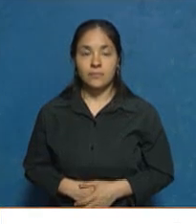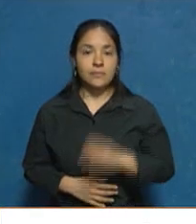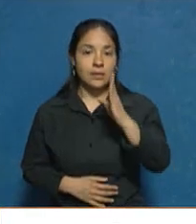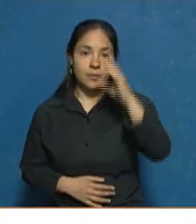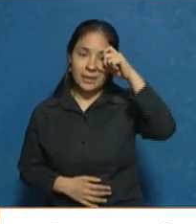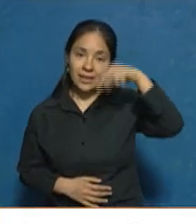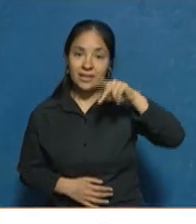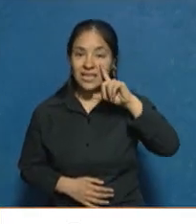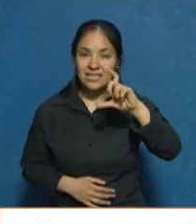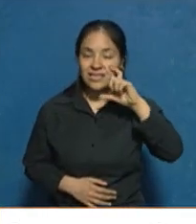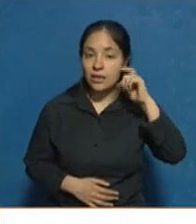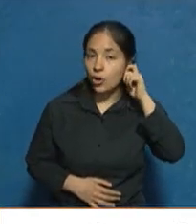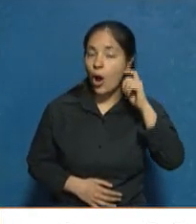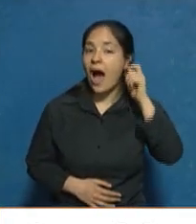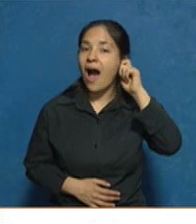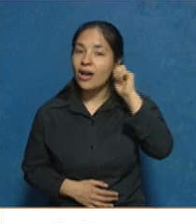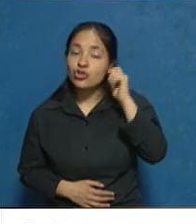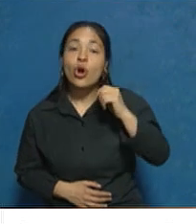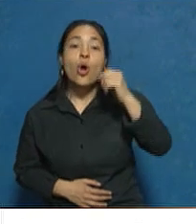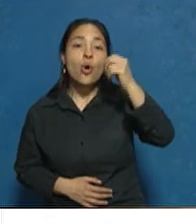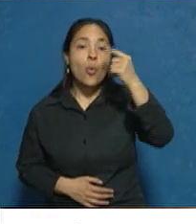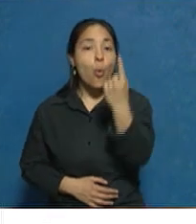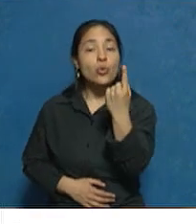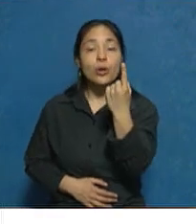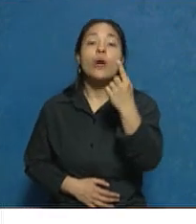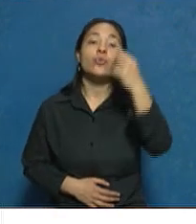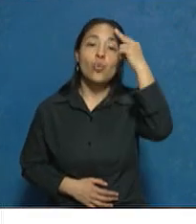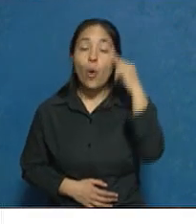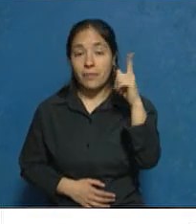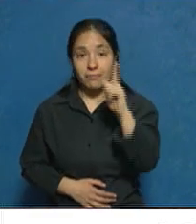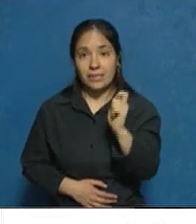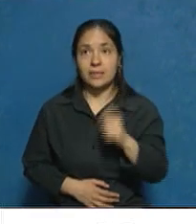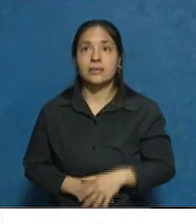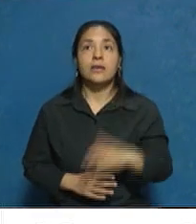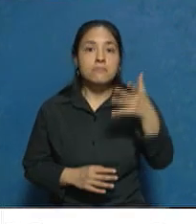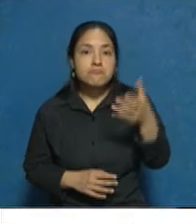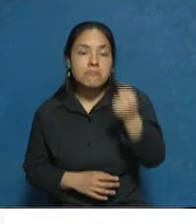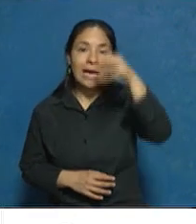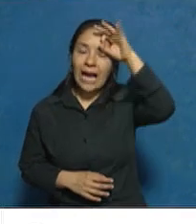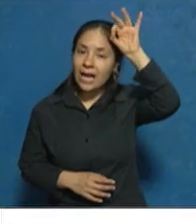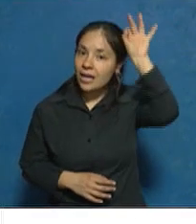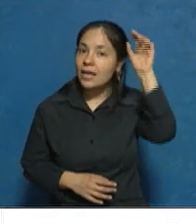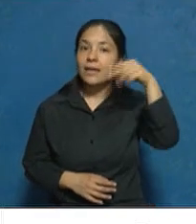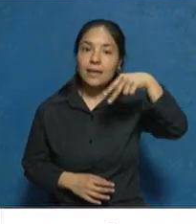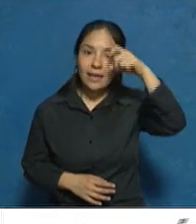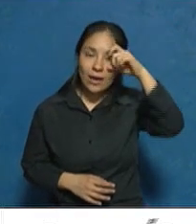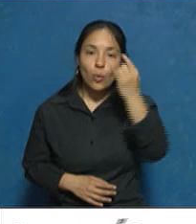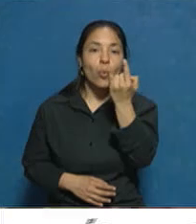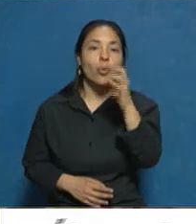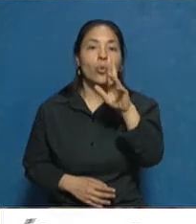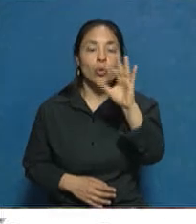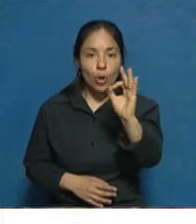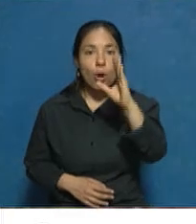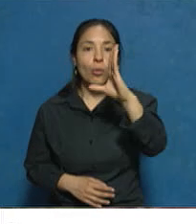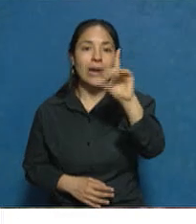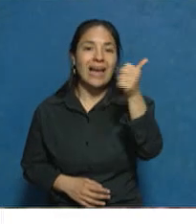Benicio Palma tiene 1 año y 9 meses y en julio fue diagnosticado con neuroblastoma, que es un tipo de cáncer infantil que se origina a partir de